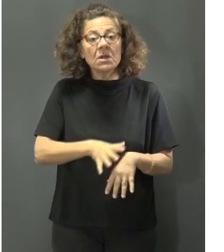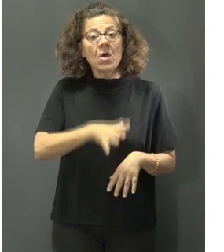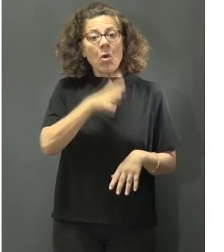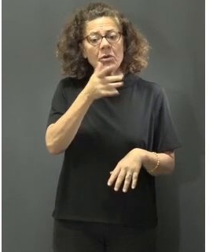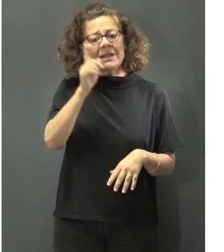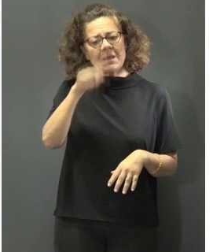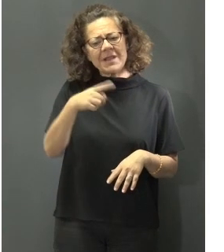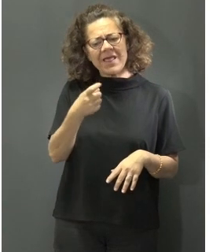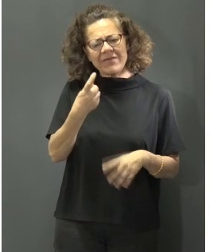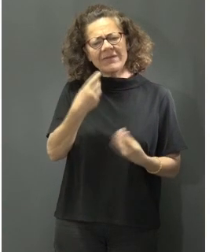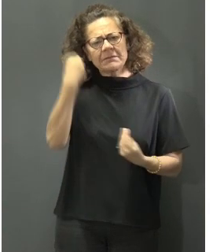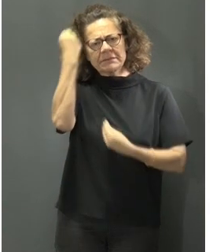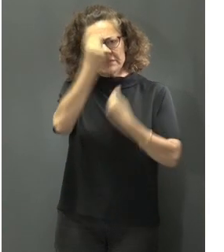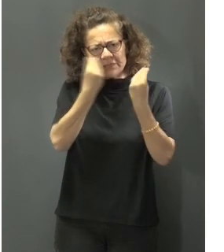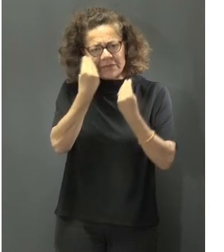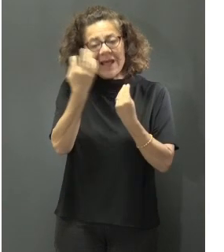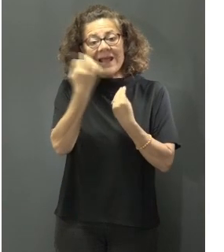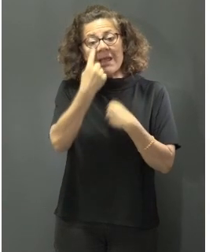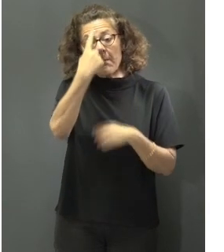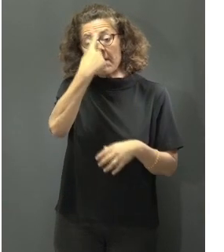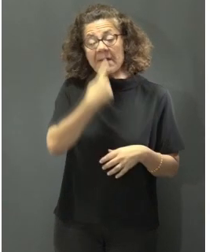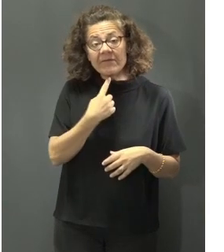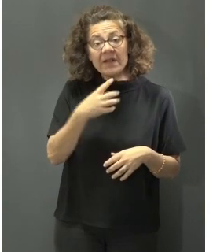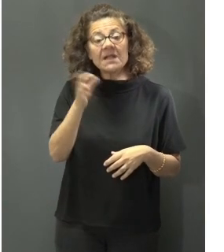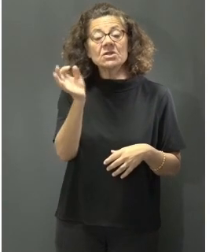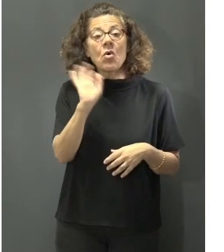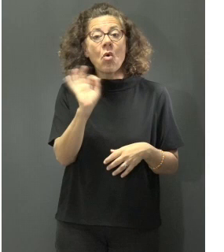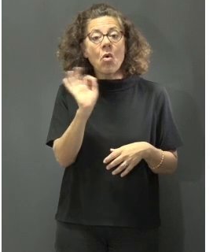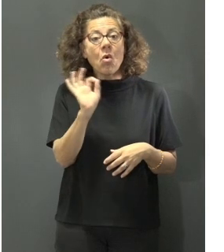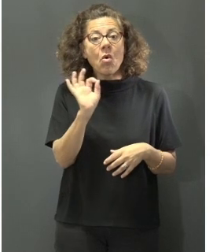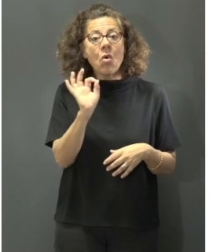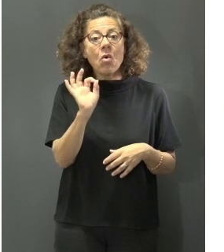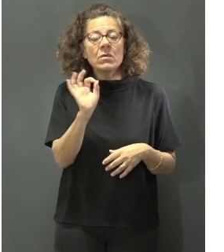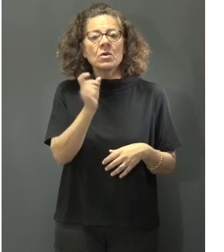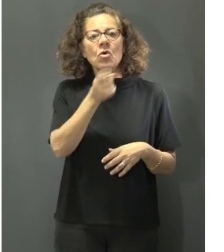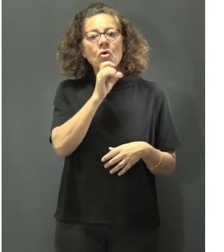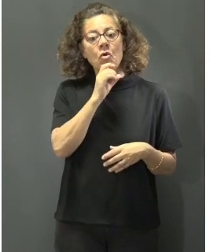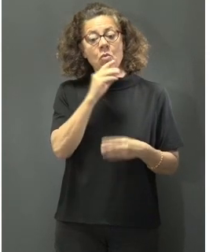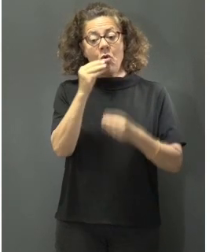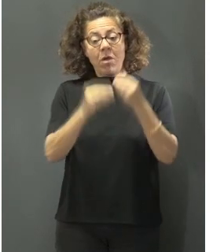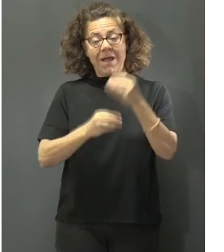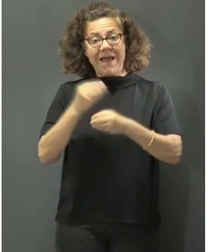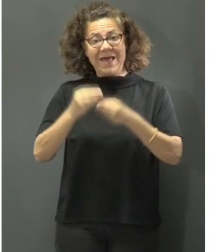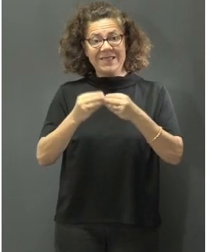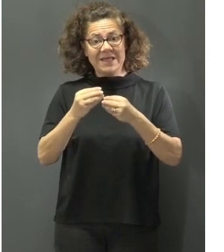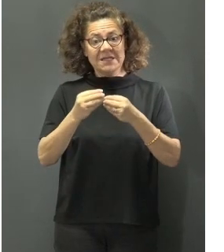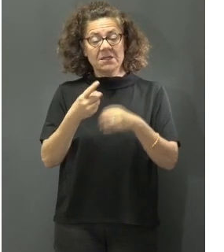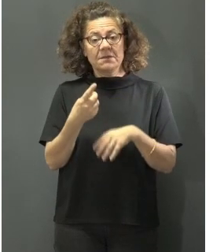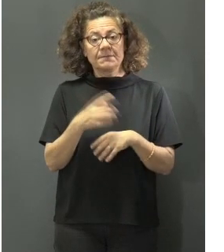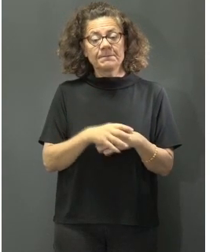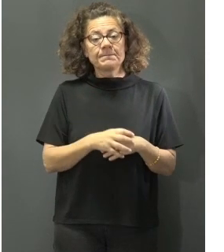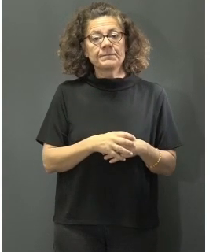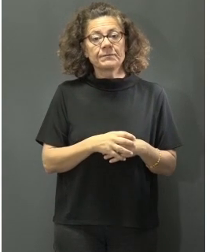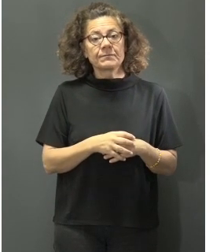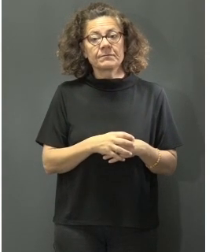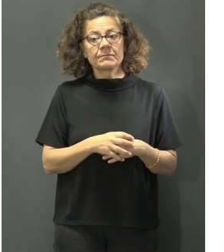también hay que plantearse qué perfiles o cómo construyes un